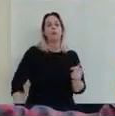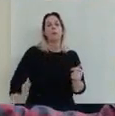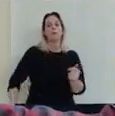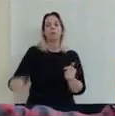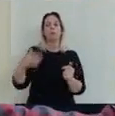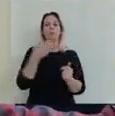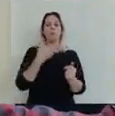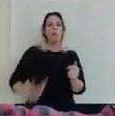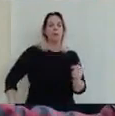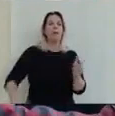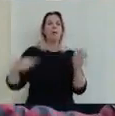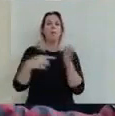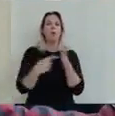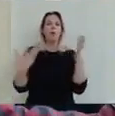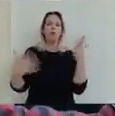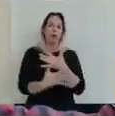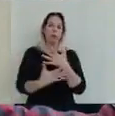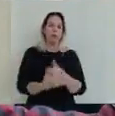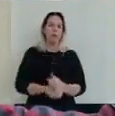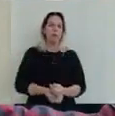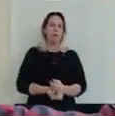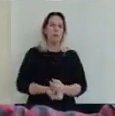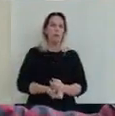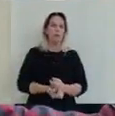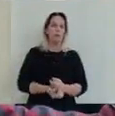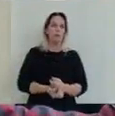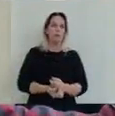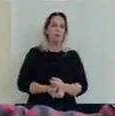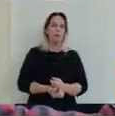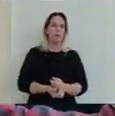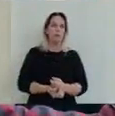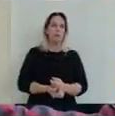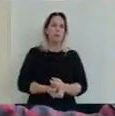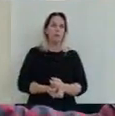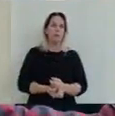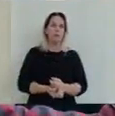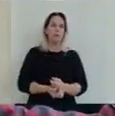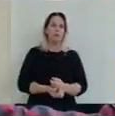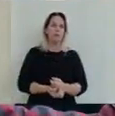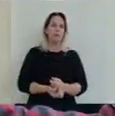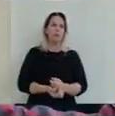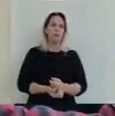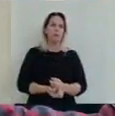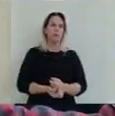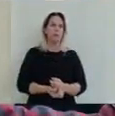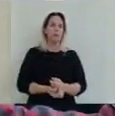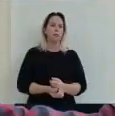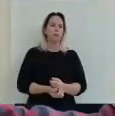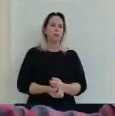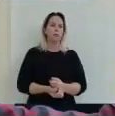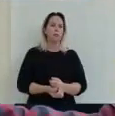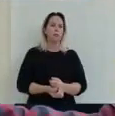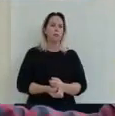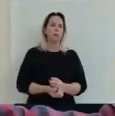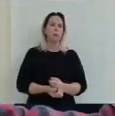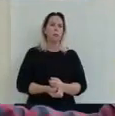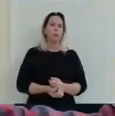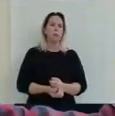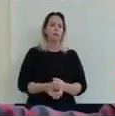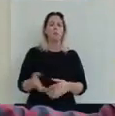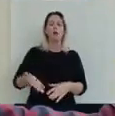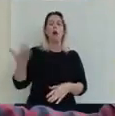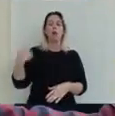nuestro presidente Alberto Fernández. Otra cuestión que quiero destacar es que el día de ayer el intendente de Paso de los Libres, el señor